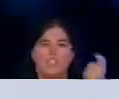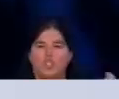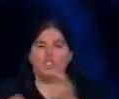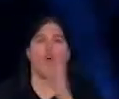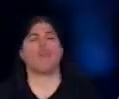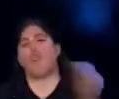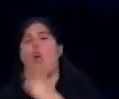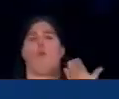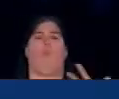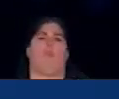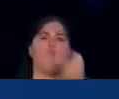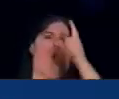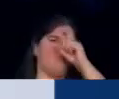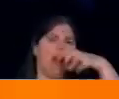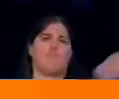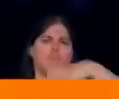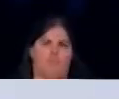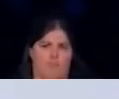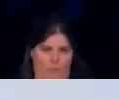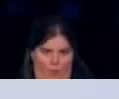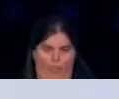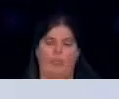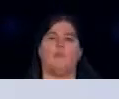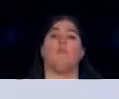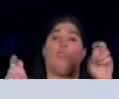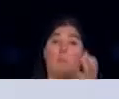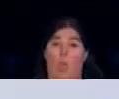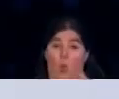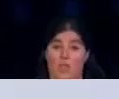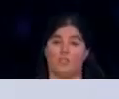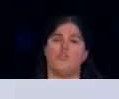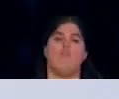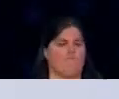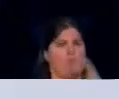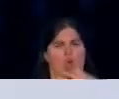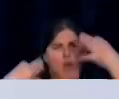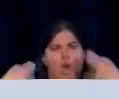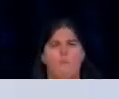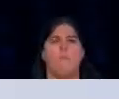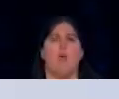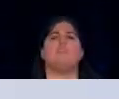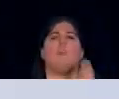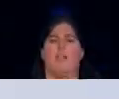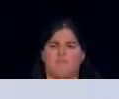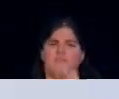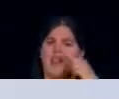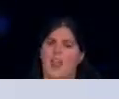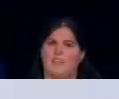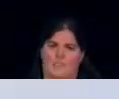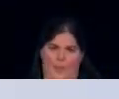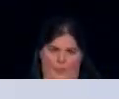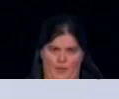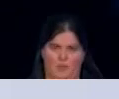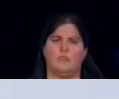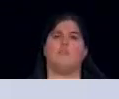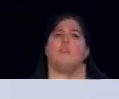debate creo que se vio claramente esto que creo que sirvió. Nosotros decíamos en la campaña que el debate era un buen momento porque es el único momento en